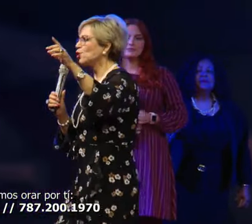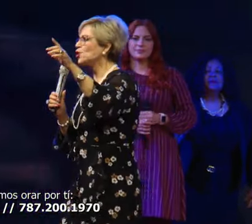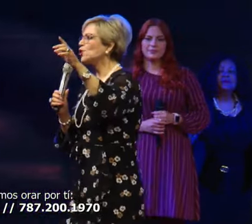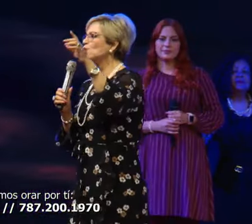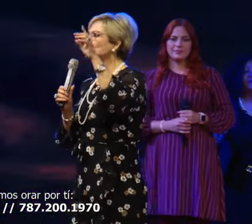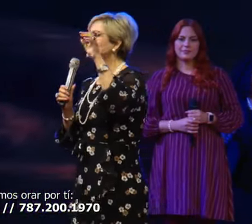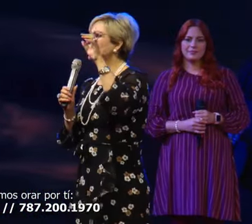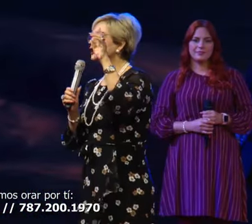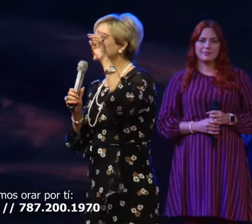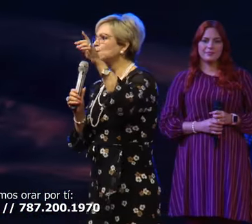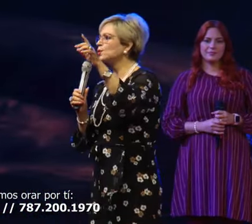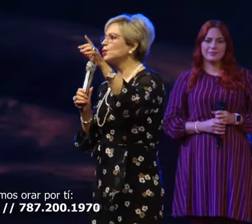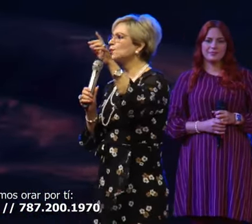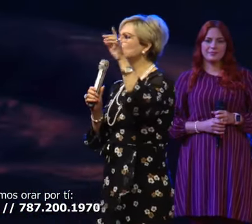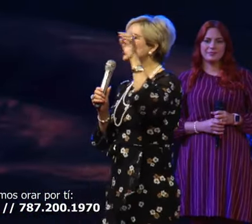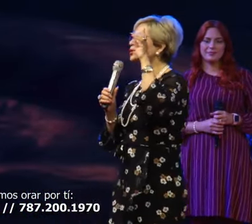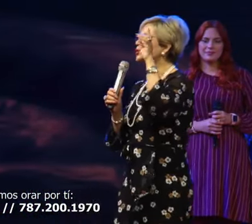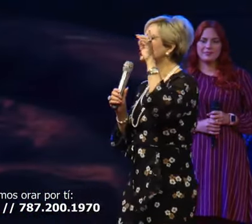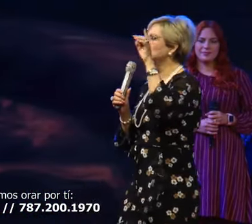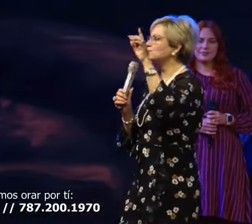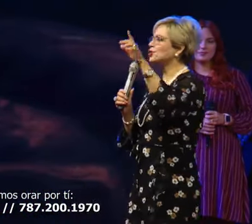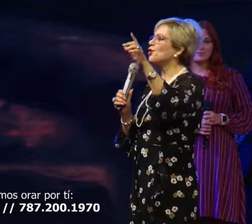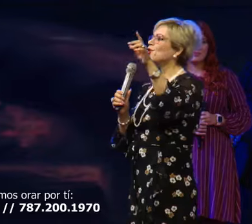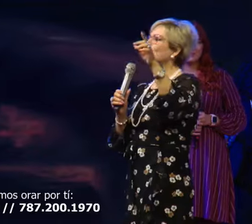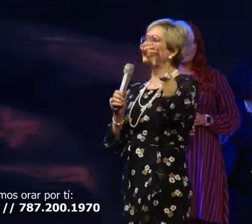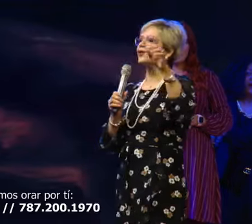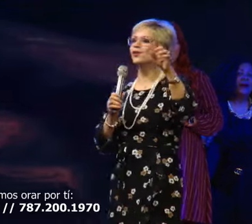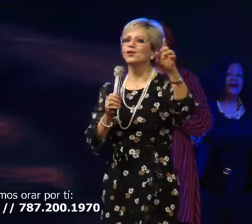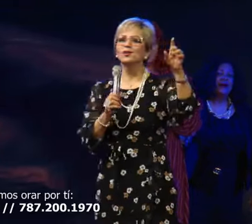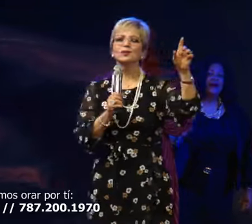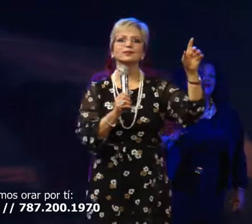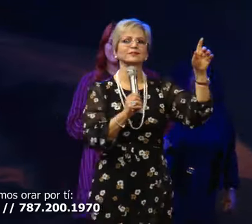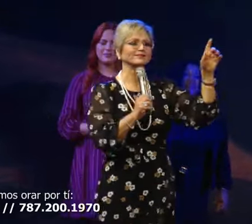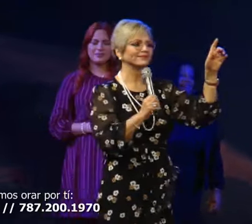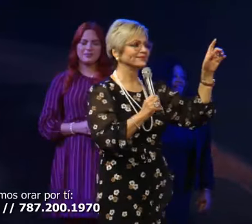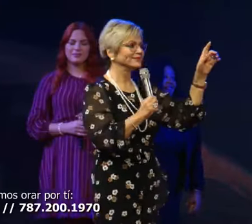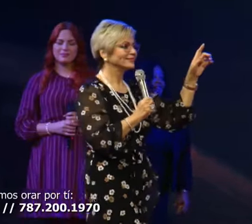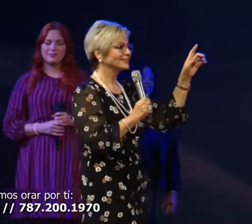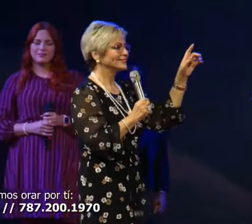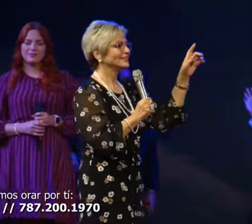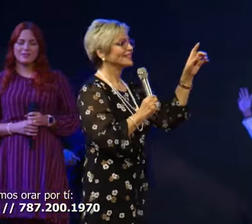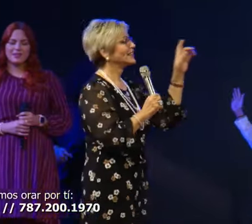Yo te busco,